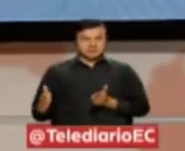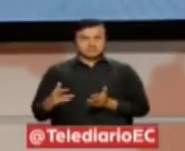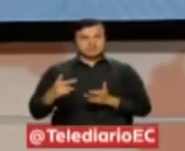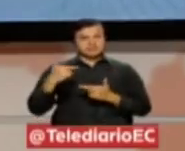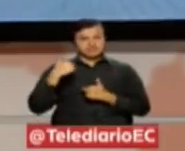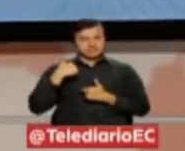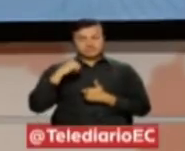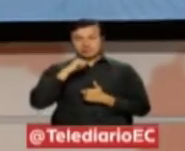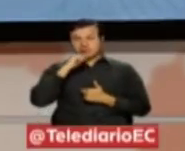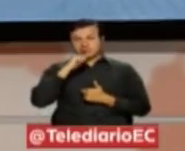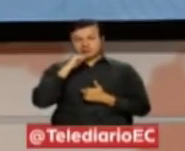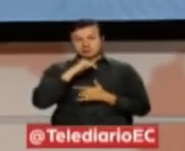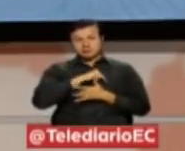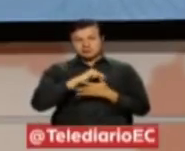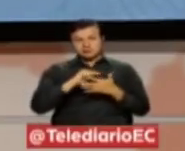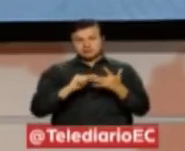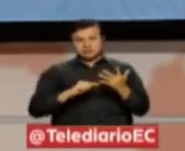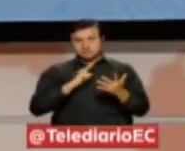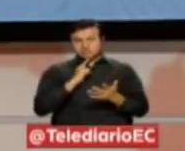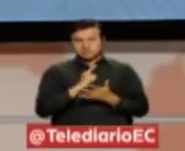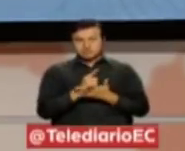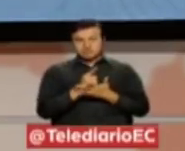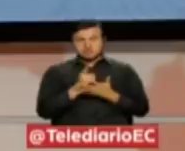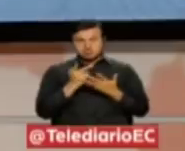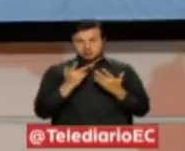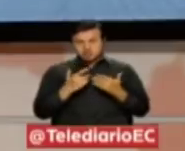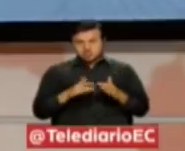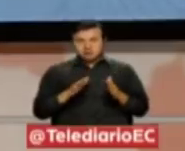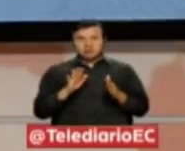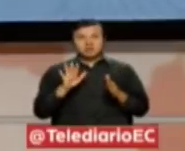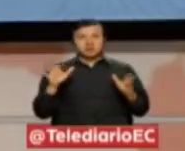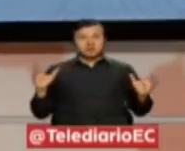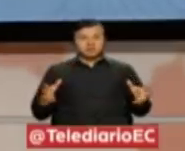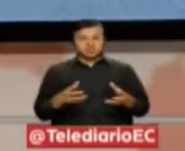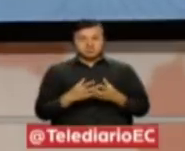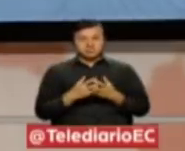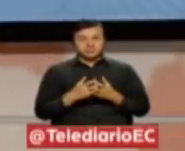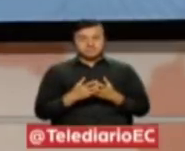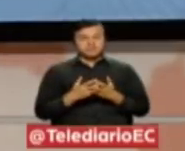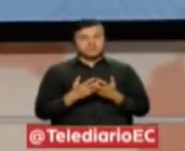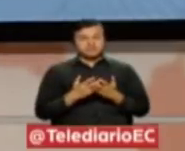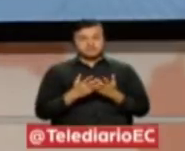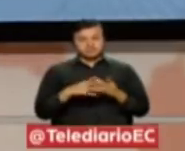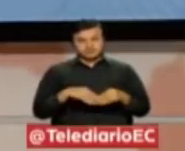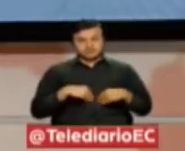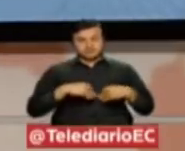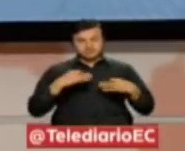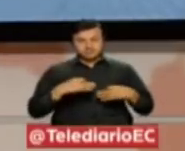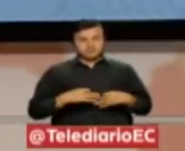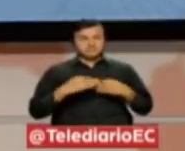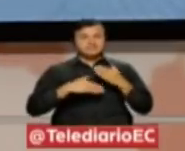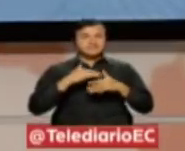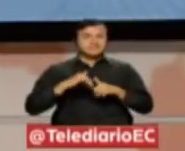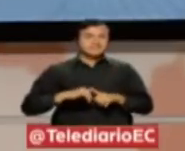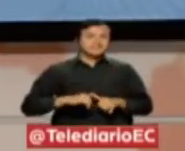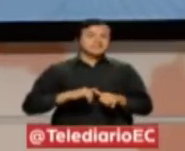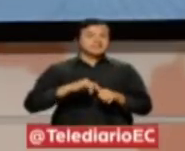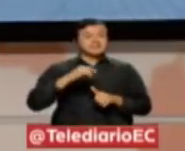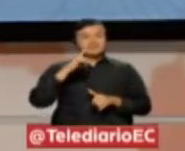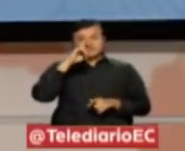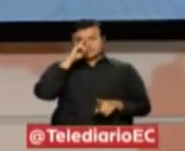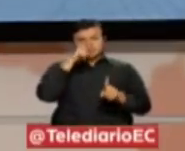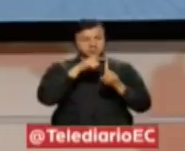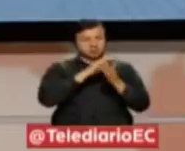tareas que faltan por cumplirse, si es que así es, y cuáles son los mecanismos que se están adoptando para llegar a esas metas